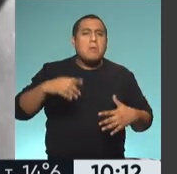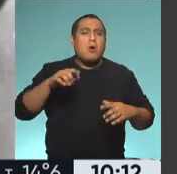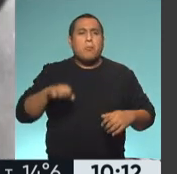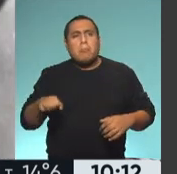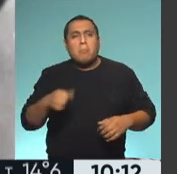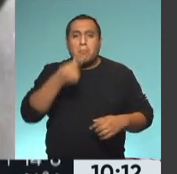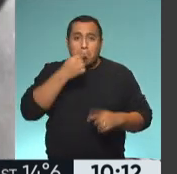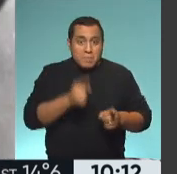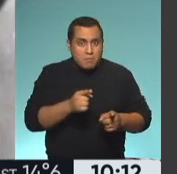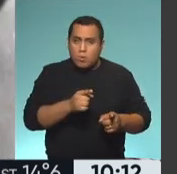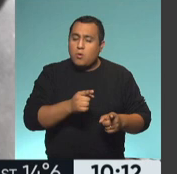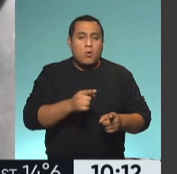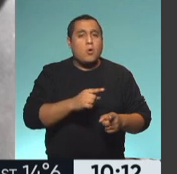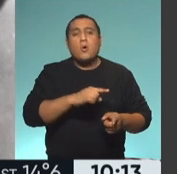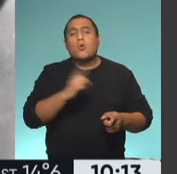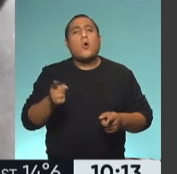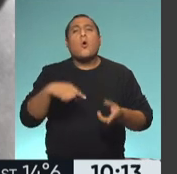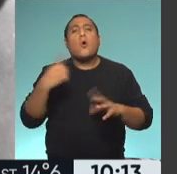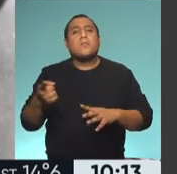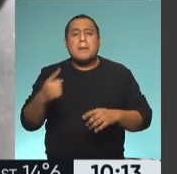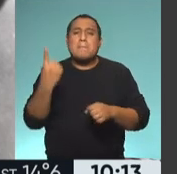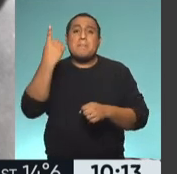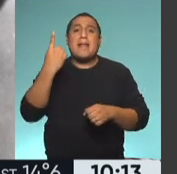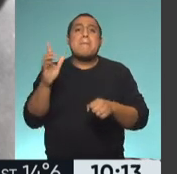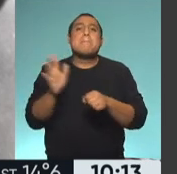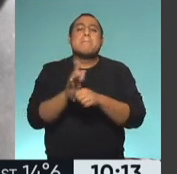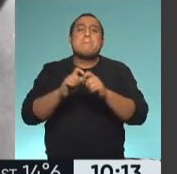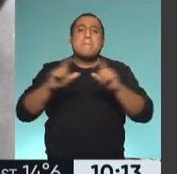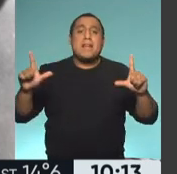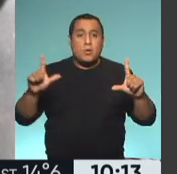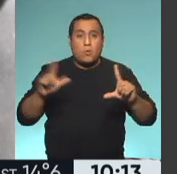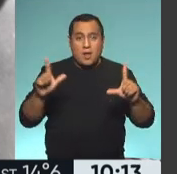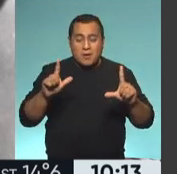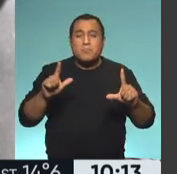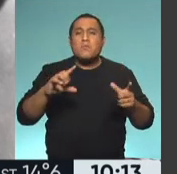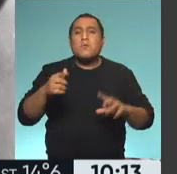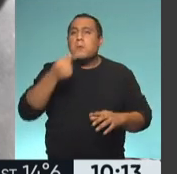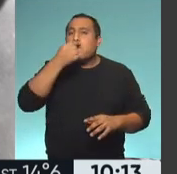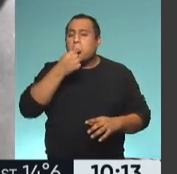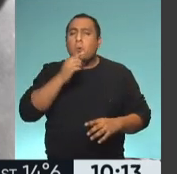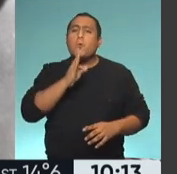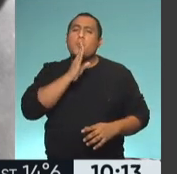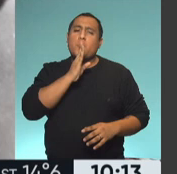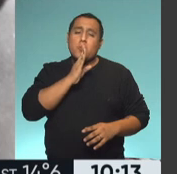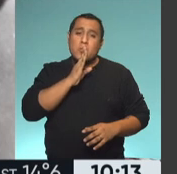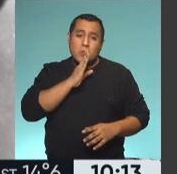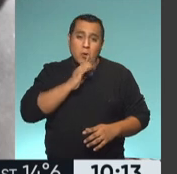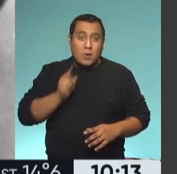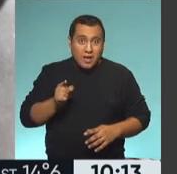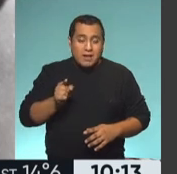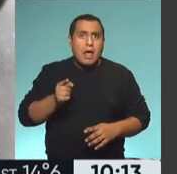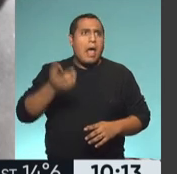Dictador su primera película hablada, a un humilde barbero judío que, amnésico tras